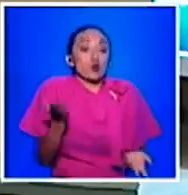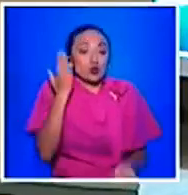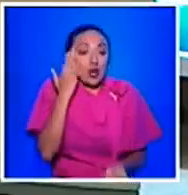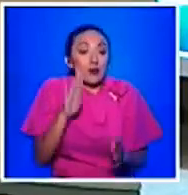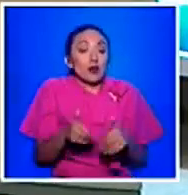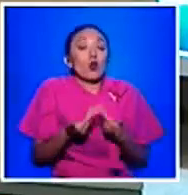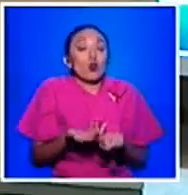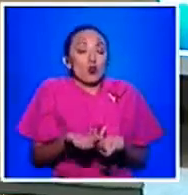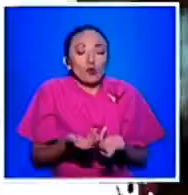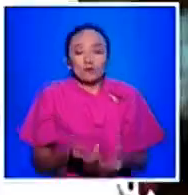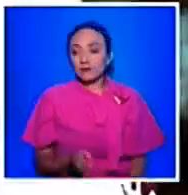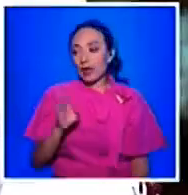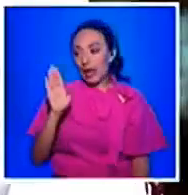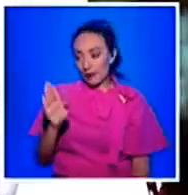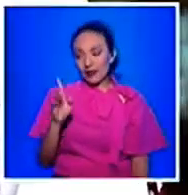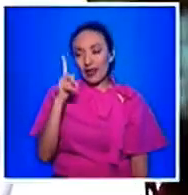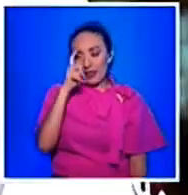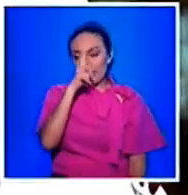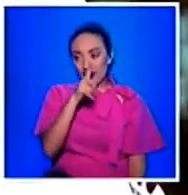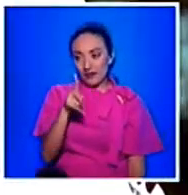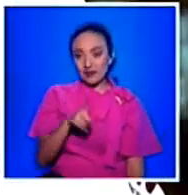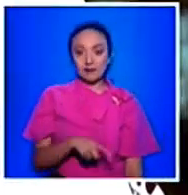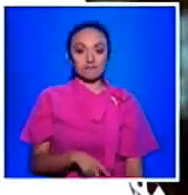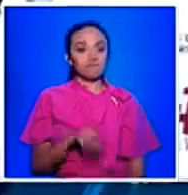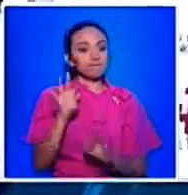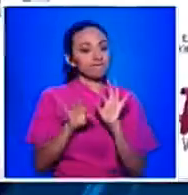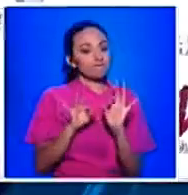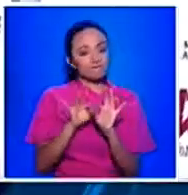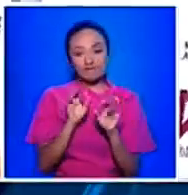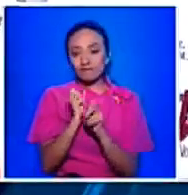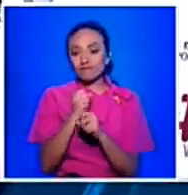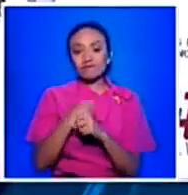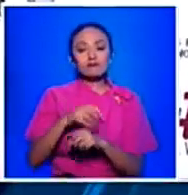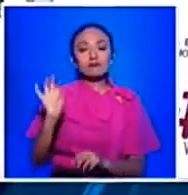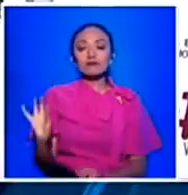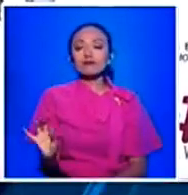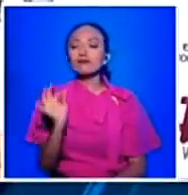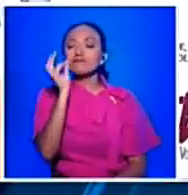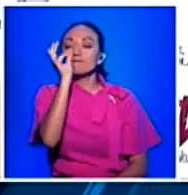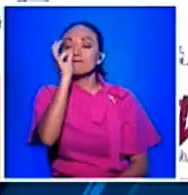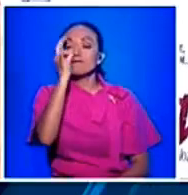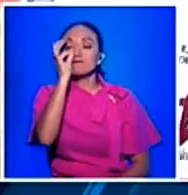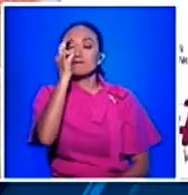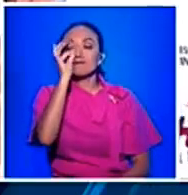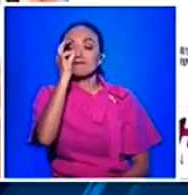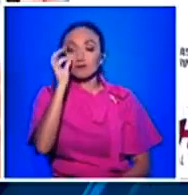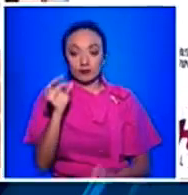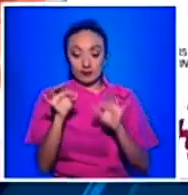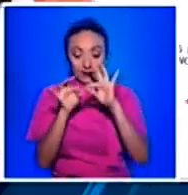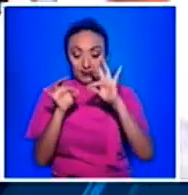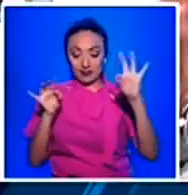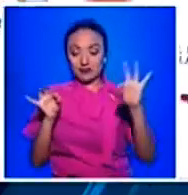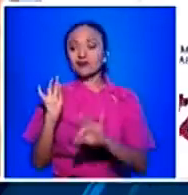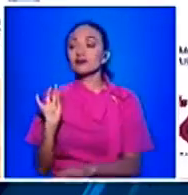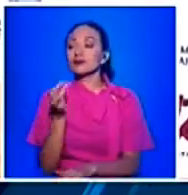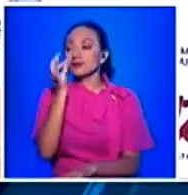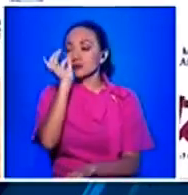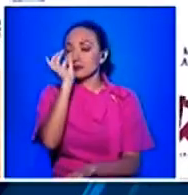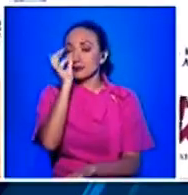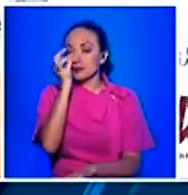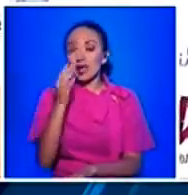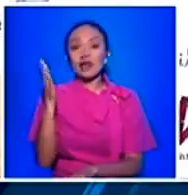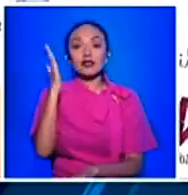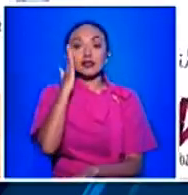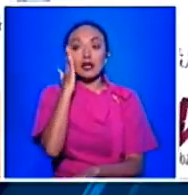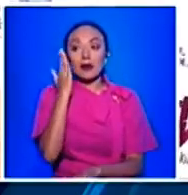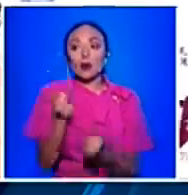poco complicado clínicamente. Lo ideal es hacer un hisopado a través de un panel viral en el cual vamos a estudiar algunos virus y de